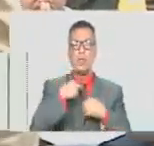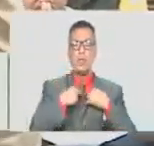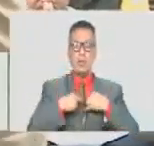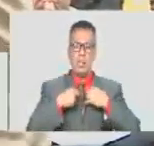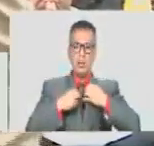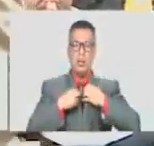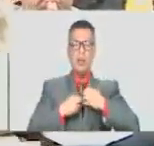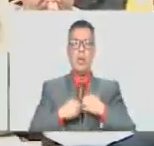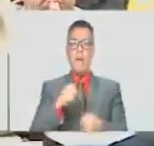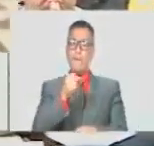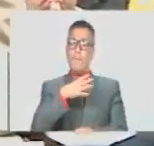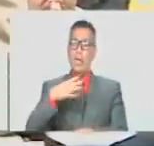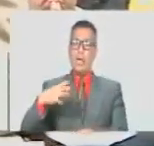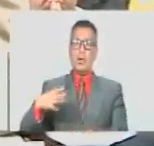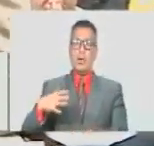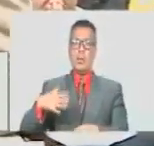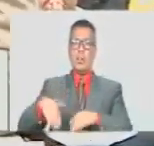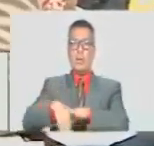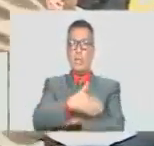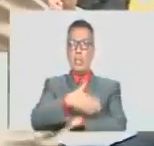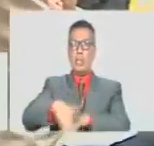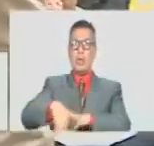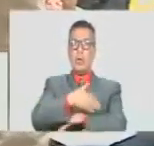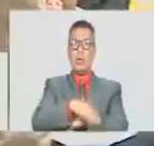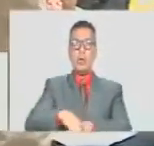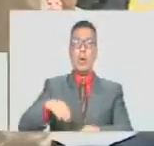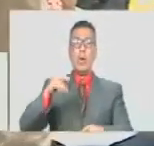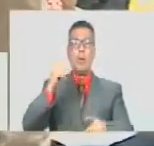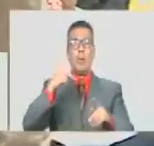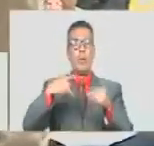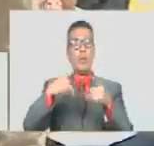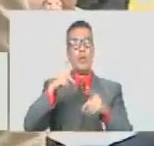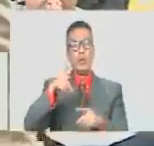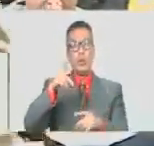blanco en la avenida monumental de los próceres,